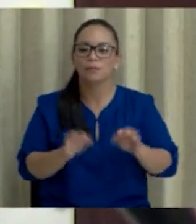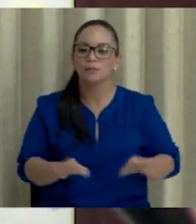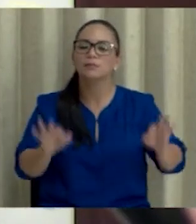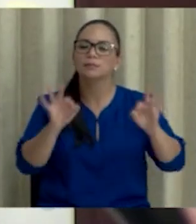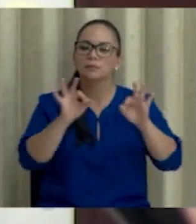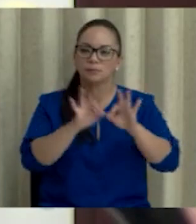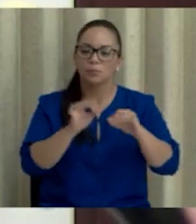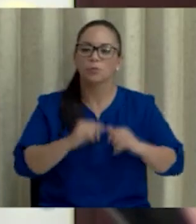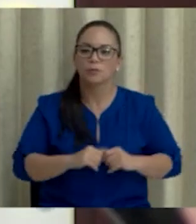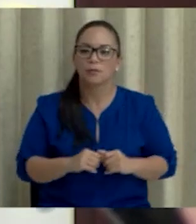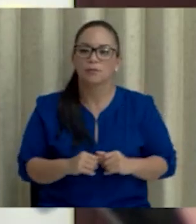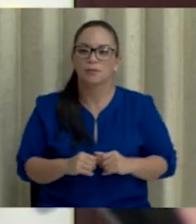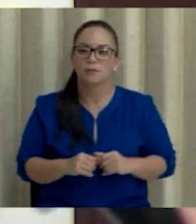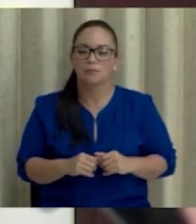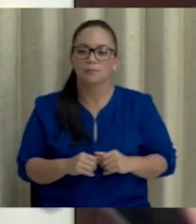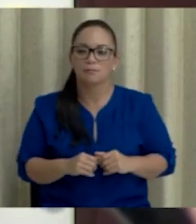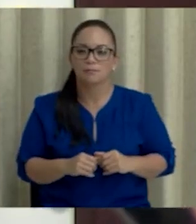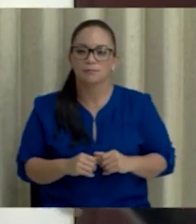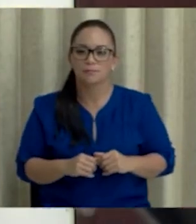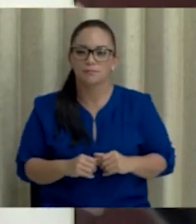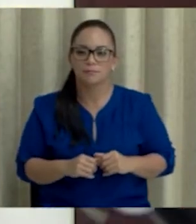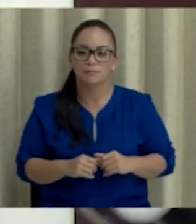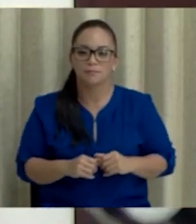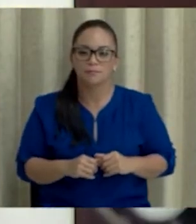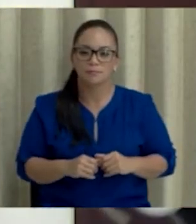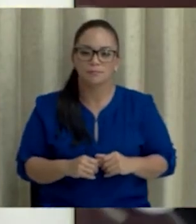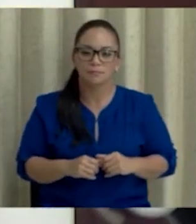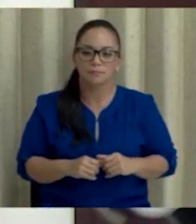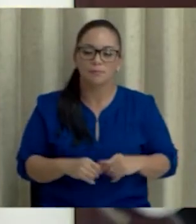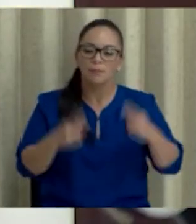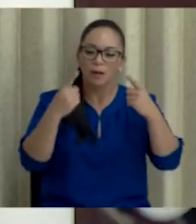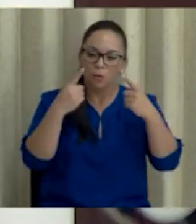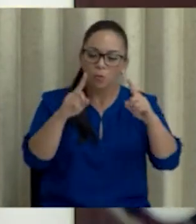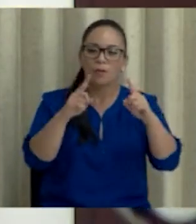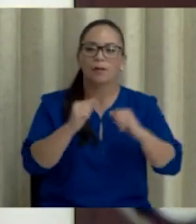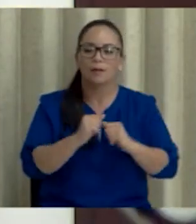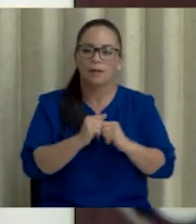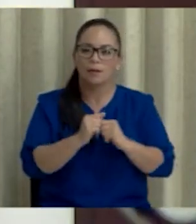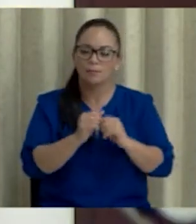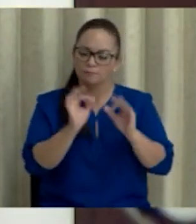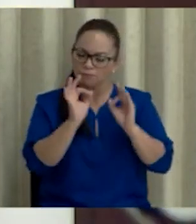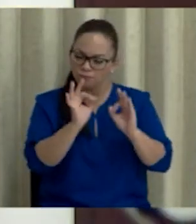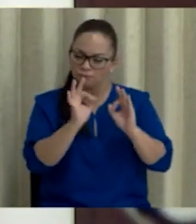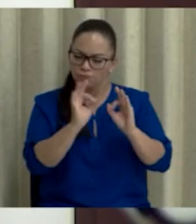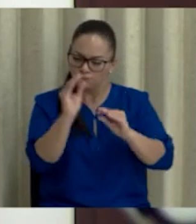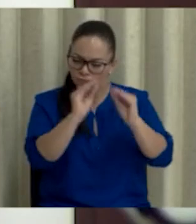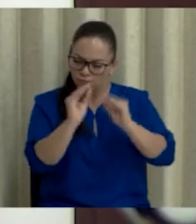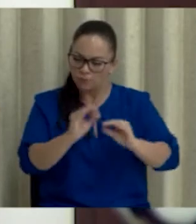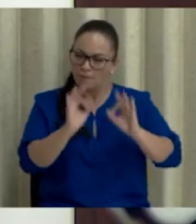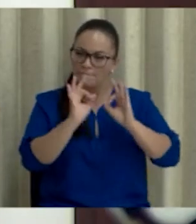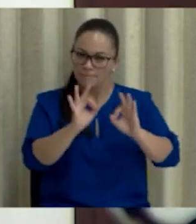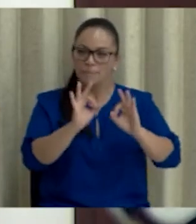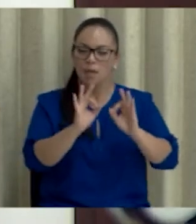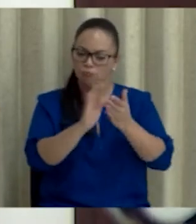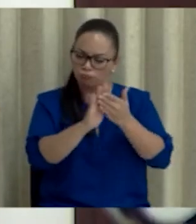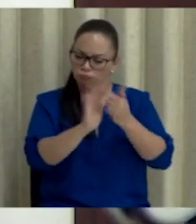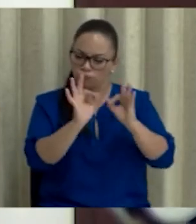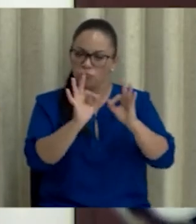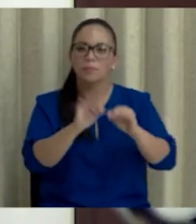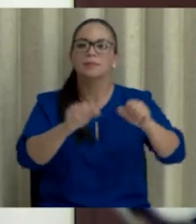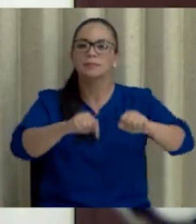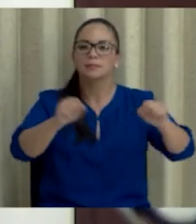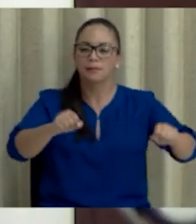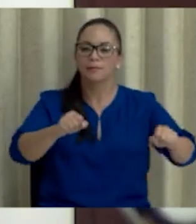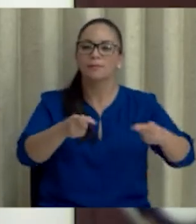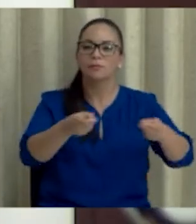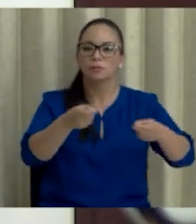importante en aras de poder afinar, como se dice, el sistema de administración de